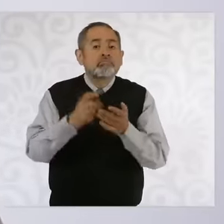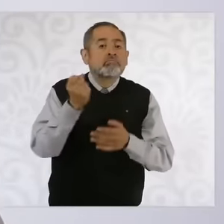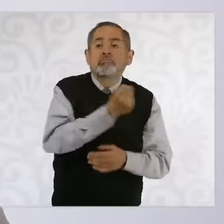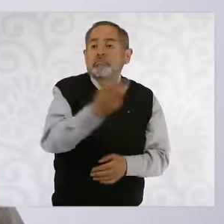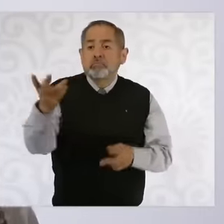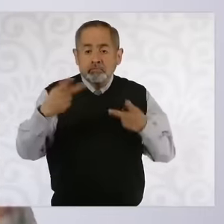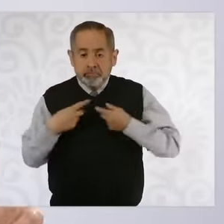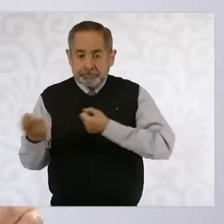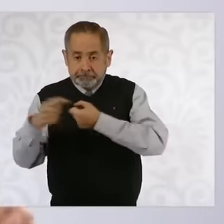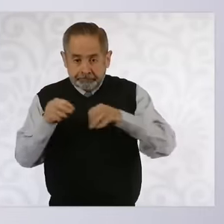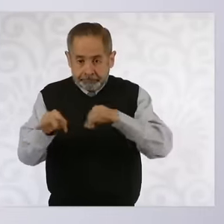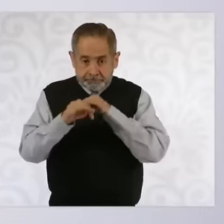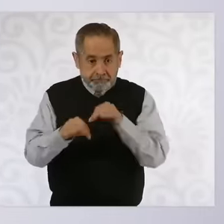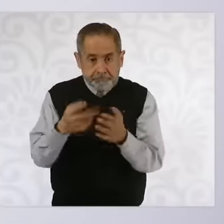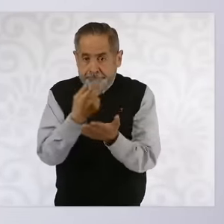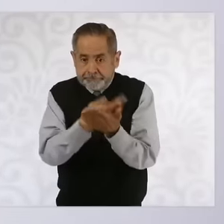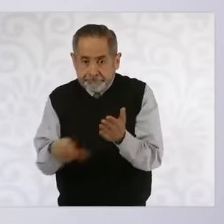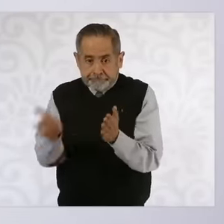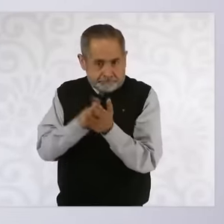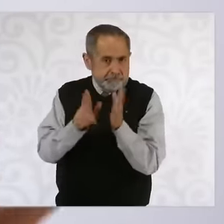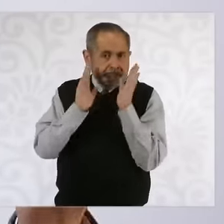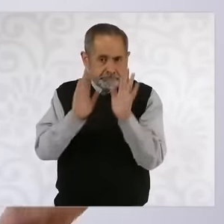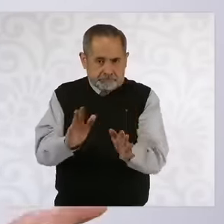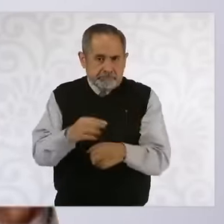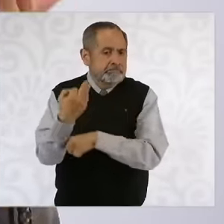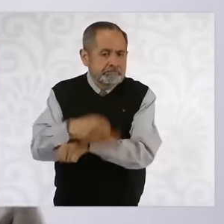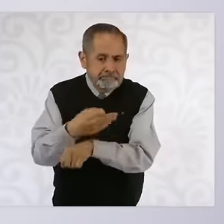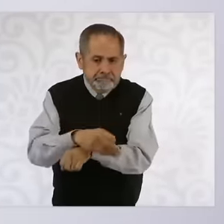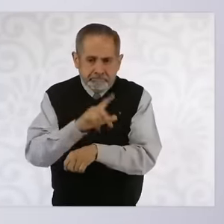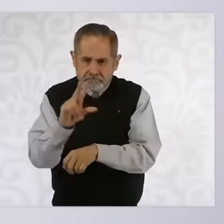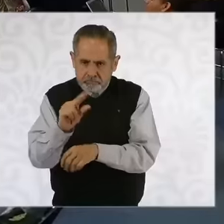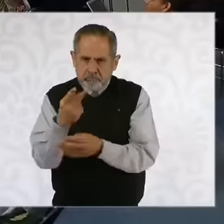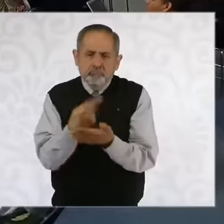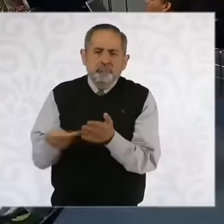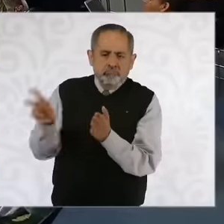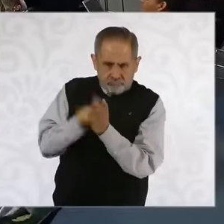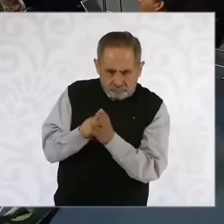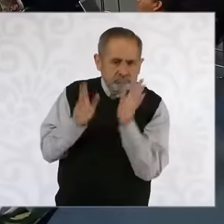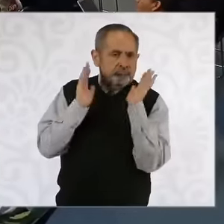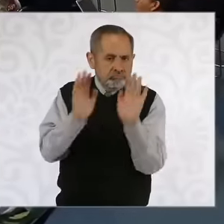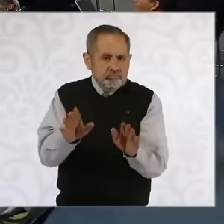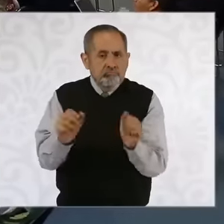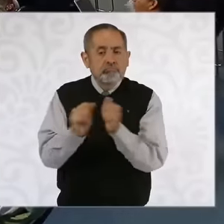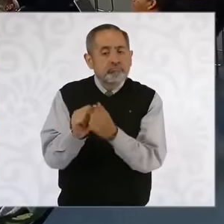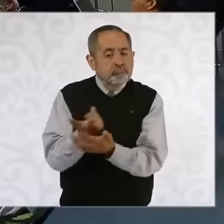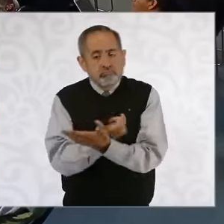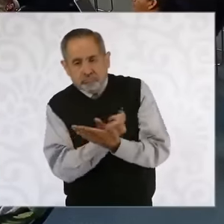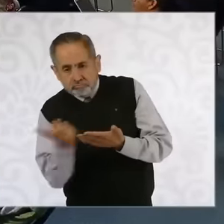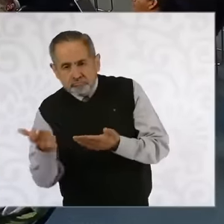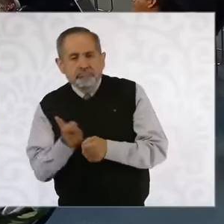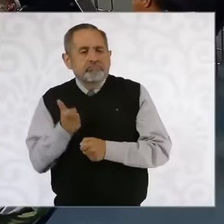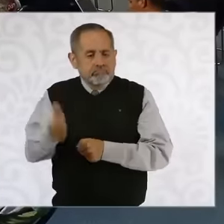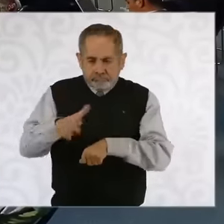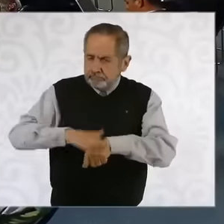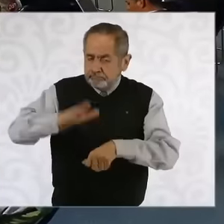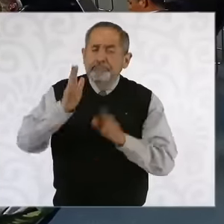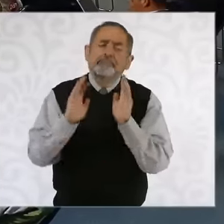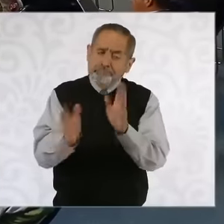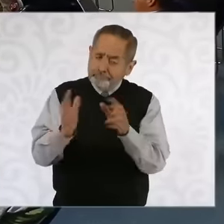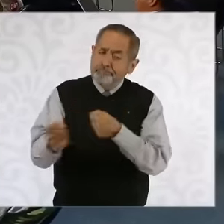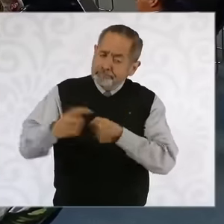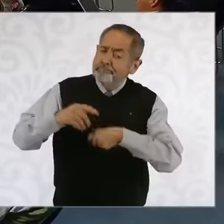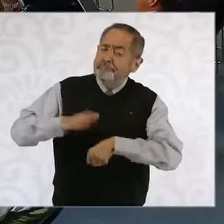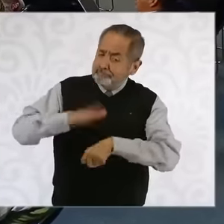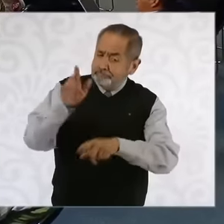están contratados de manera permanente y ya no eventual, y segundo, el incremento del salario de base de cotización. Ahora, desde